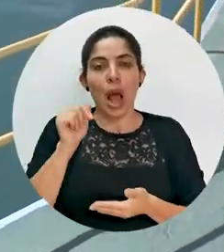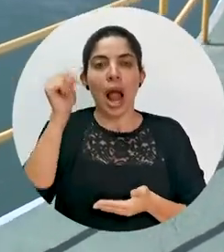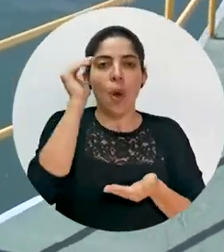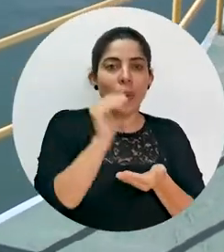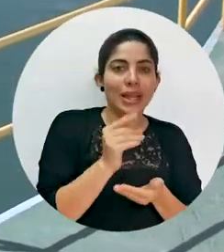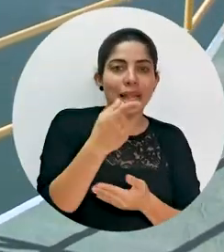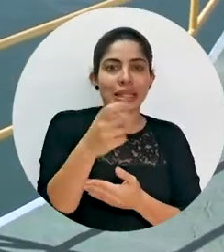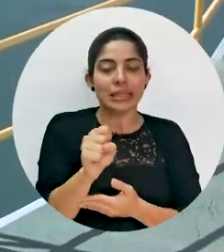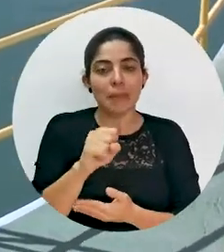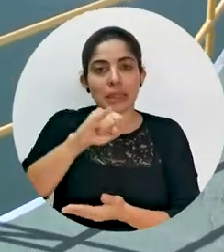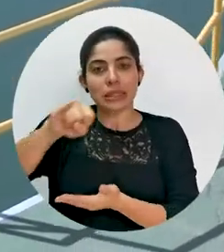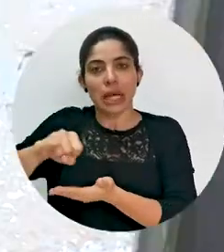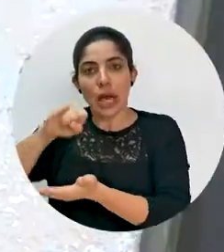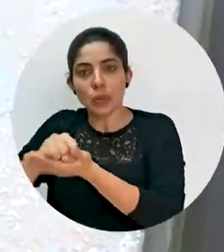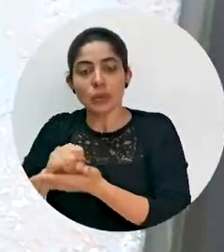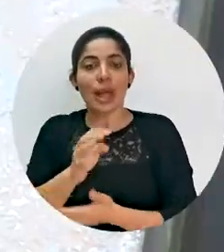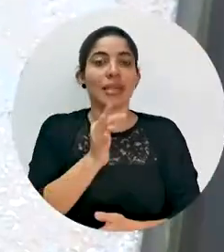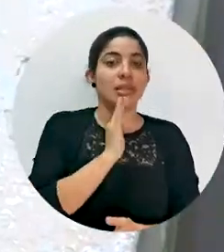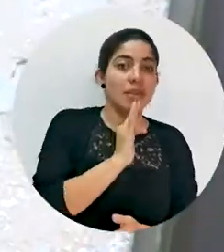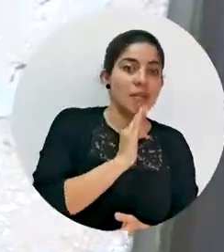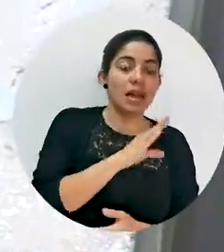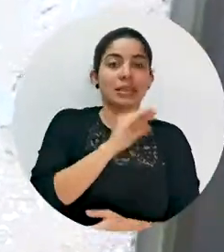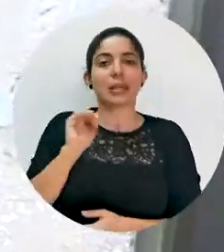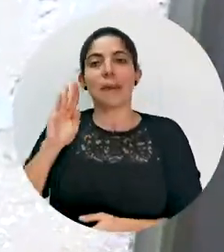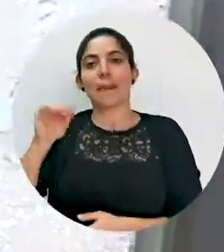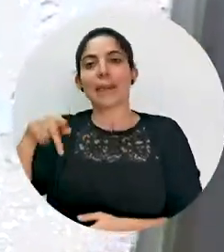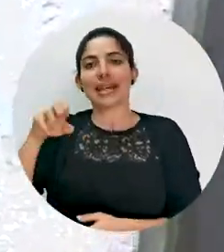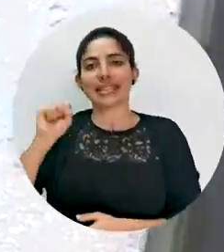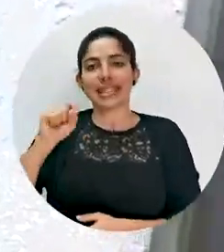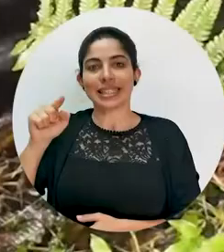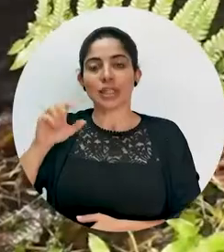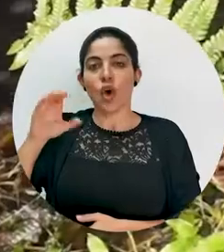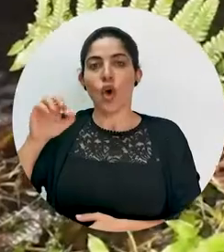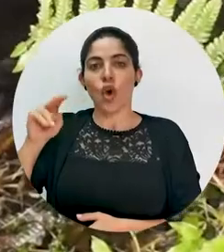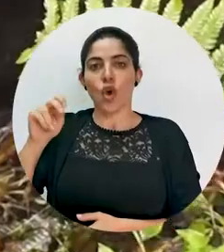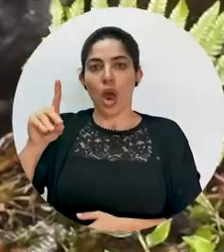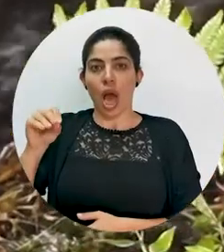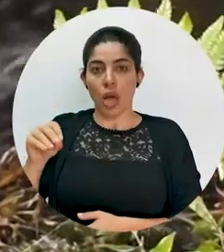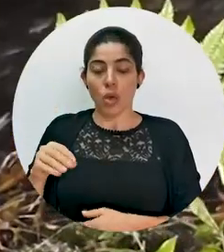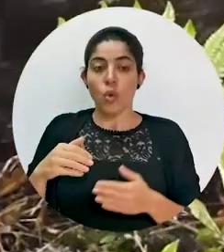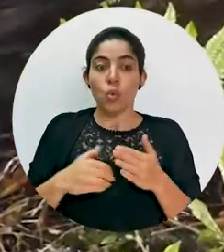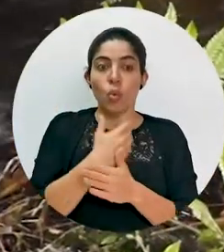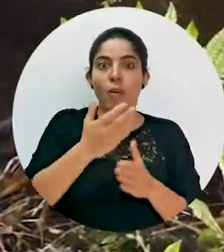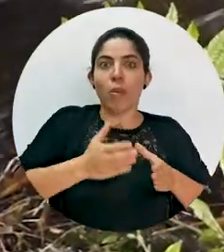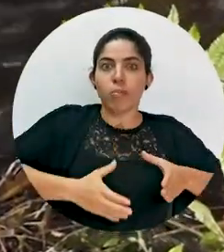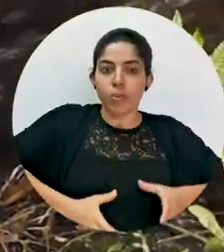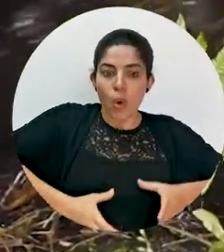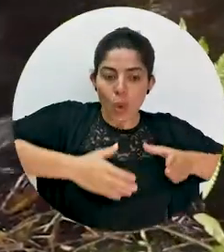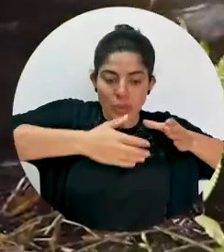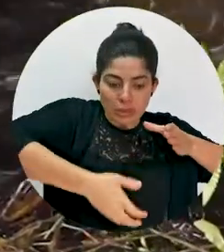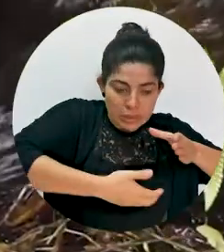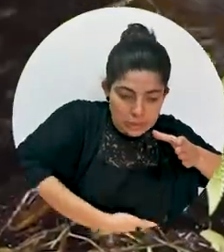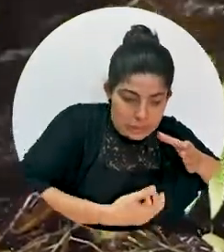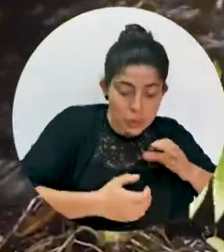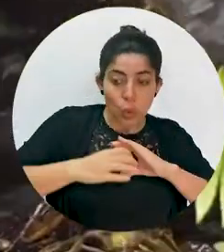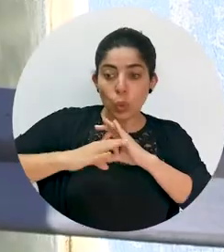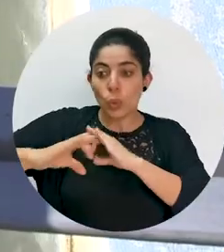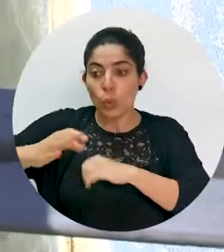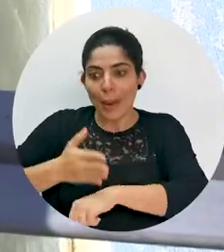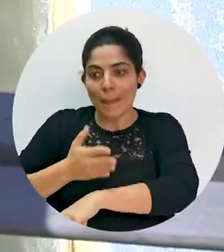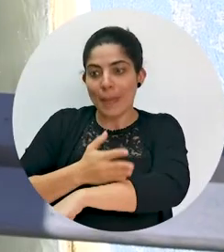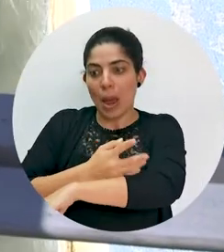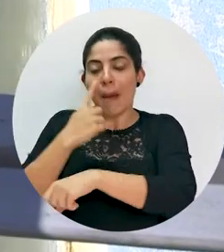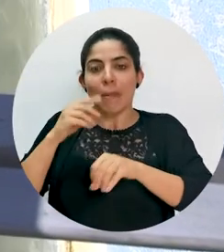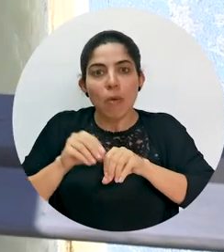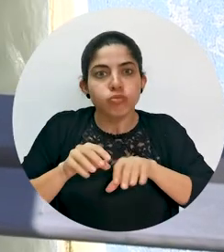en Alajuelita, Desamparados, San José, Tibás y Vázquez de Coronado. Construimos nuevos pozos y realizamos mejoras en las tuberías que